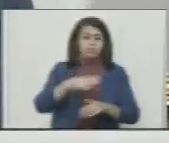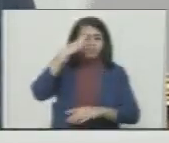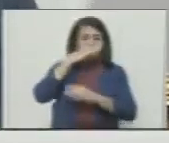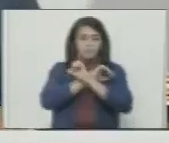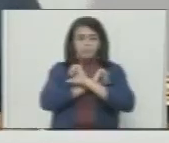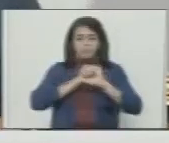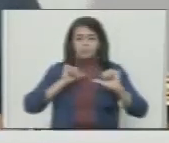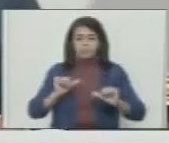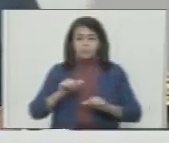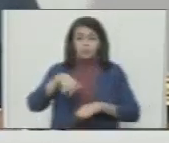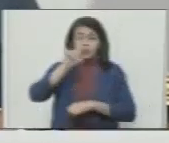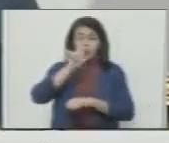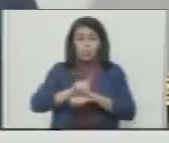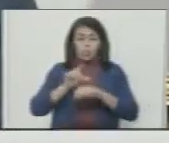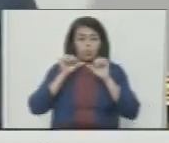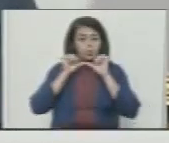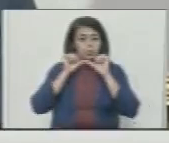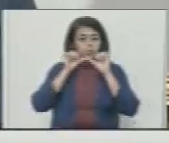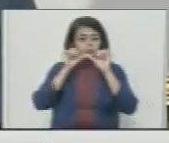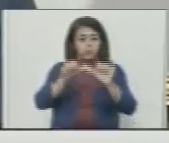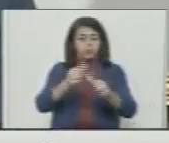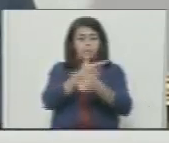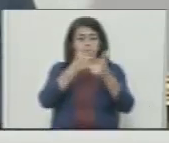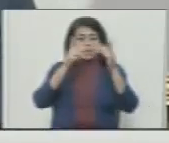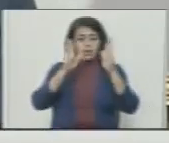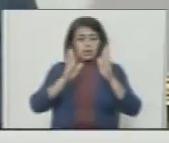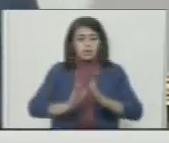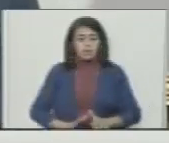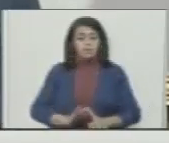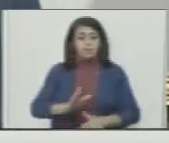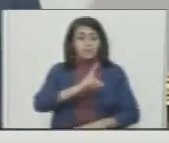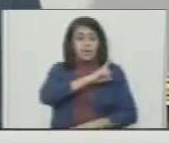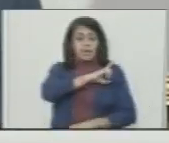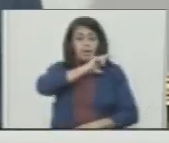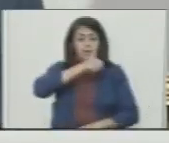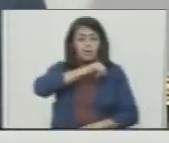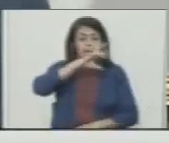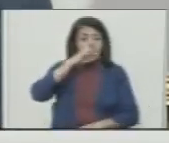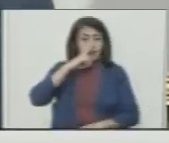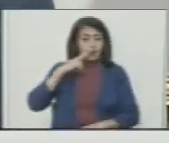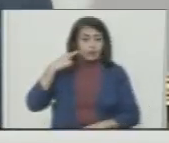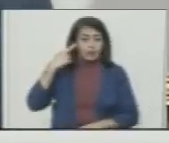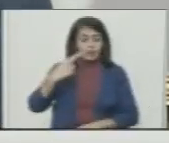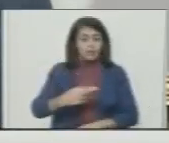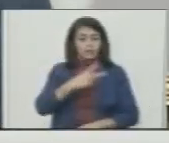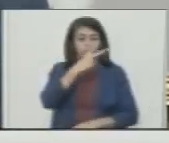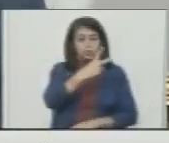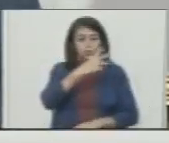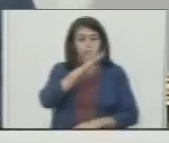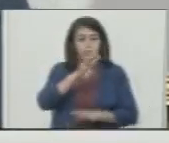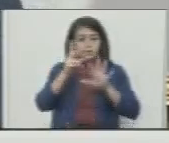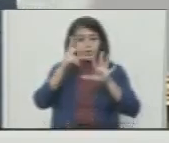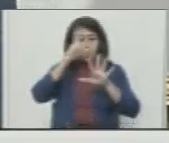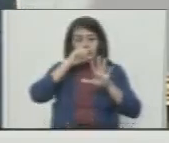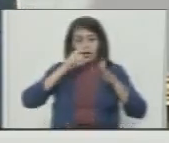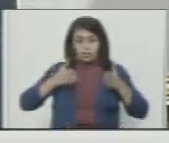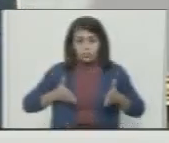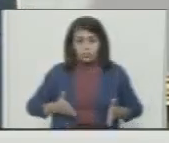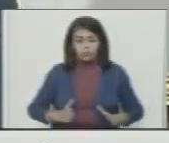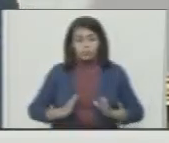nuestro militar insigne, a nuestro libertador general José Félix Rivas, en el